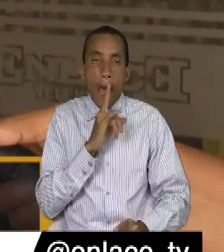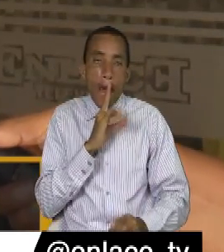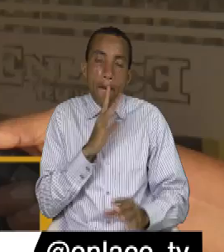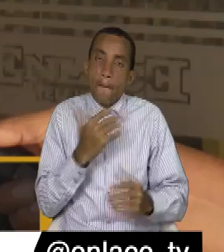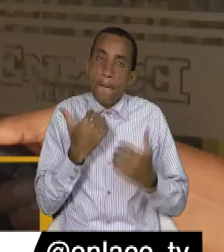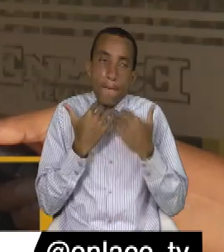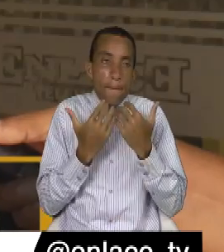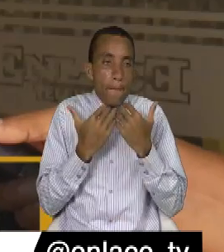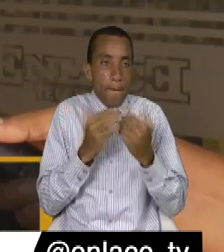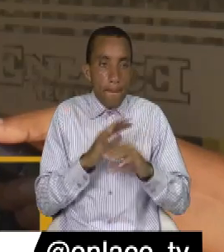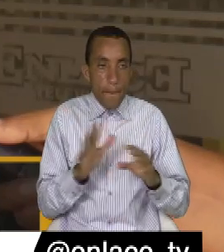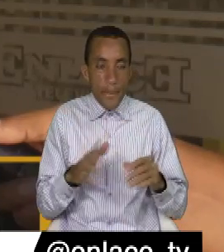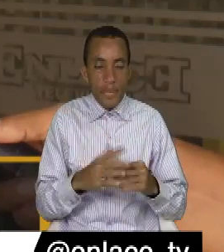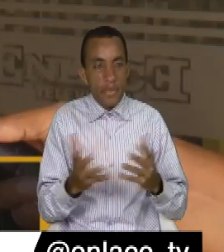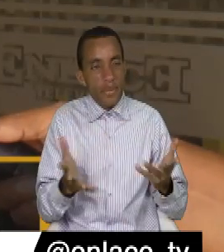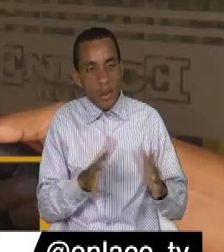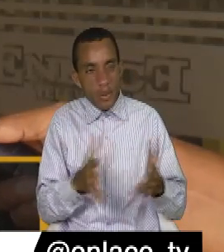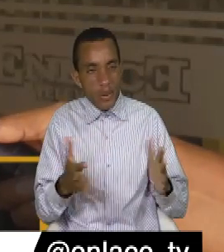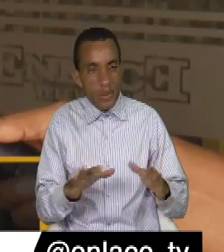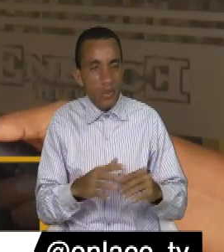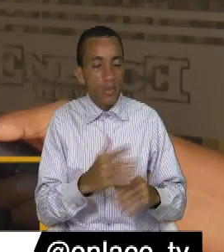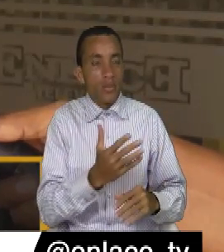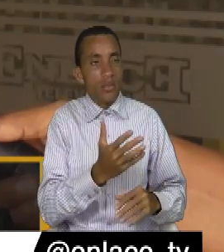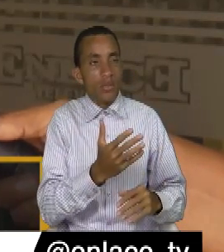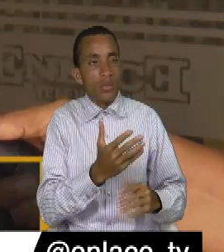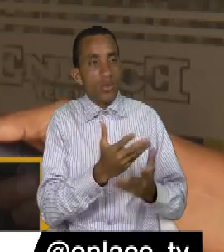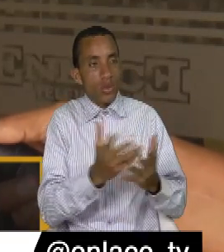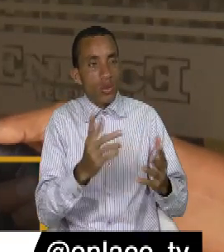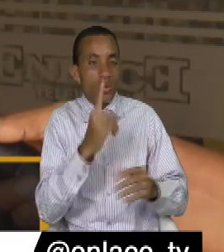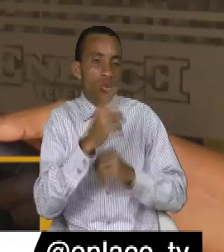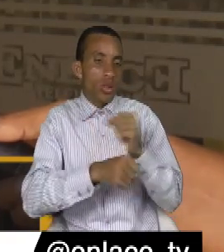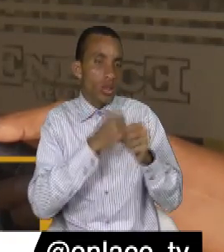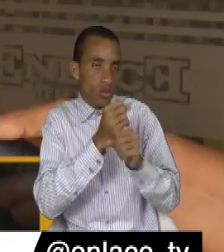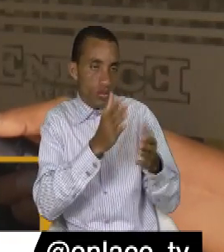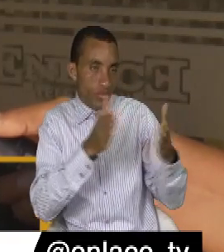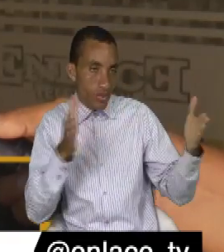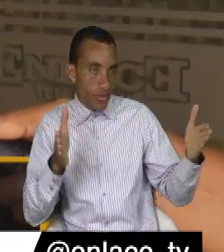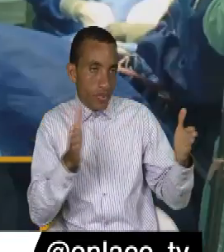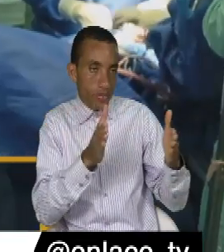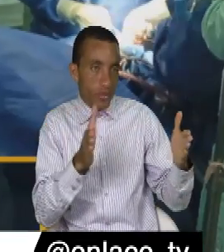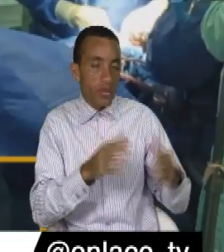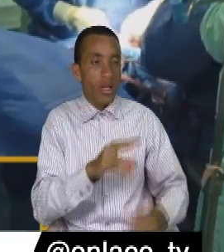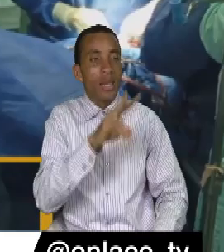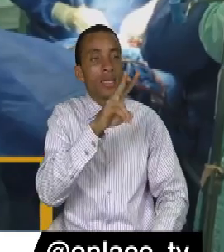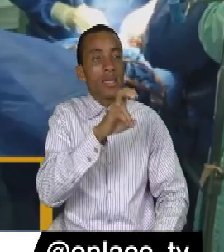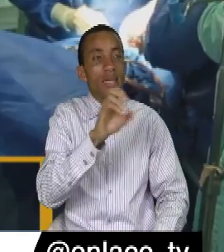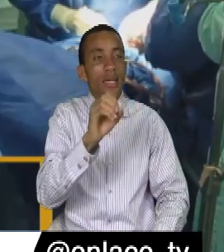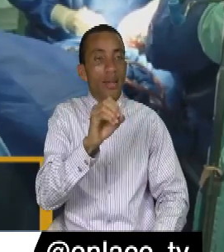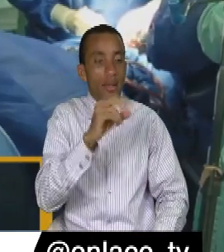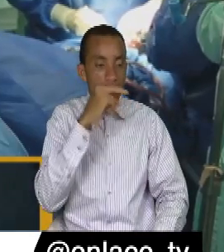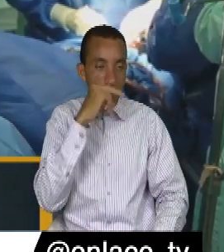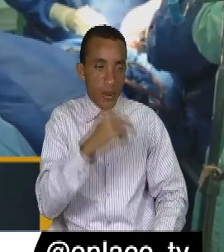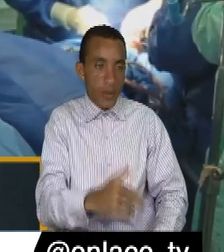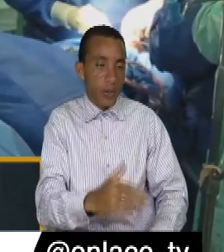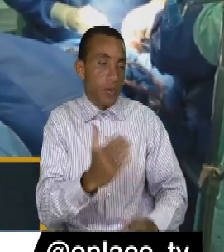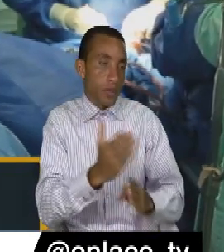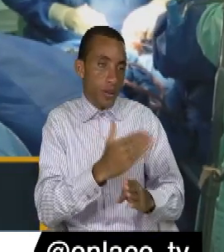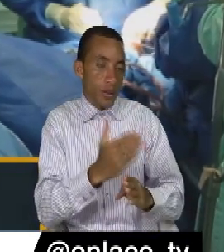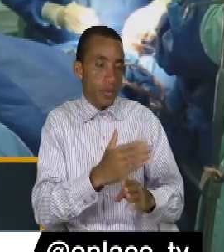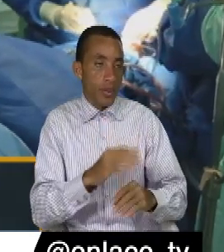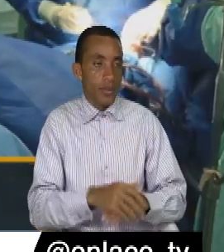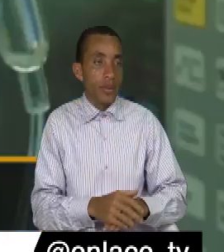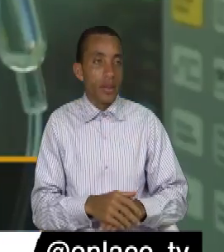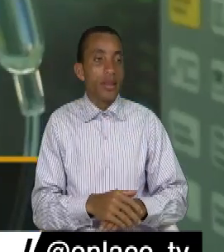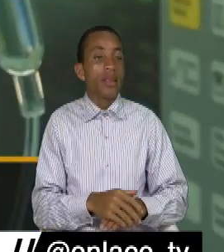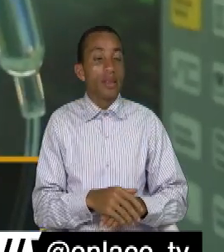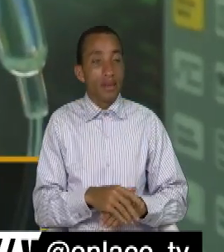Nosotros estamos recibiendo más o menos un promedio anual de 70 niños con el problema. O sea que siempre es